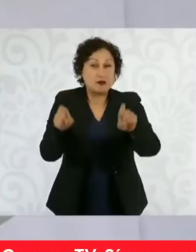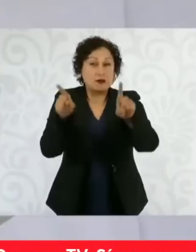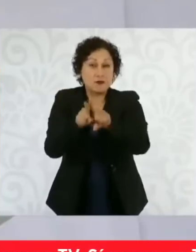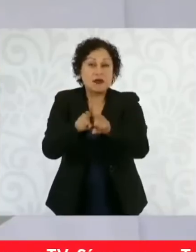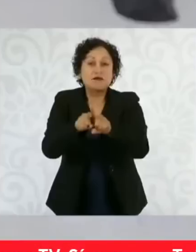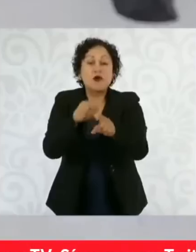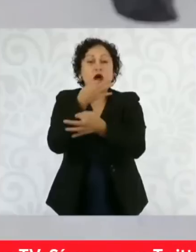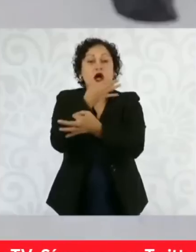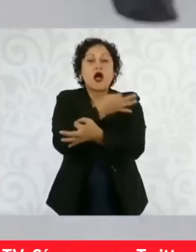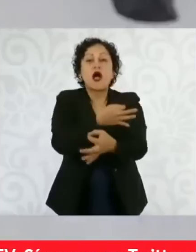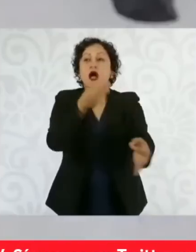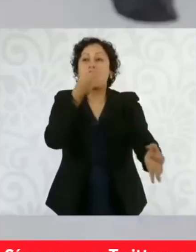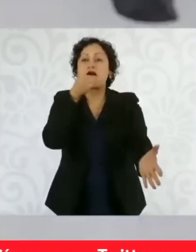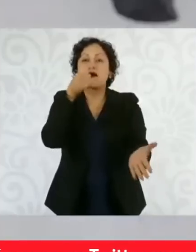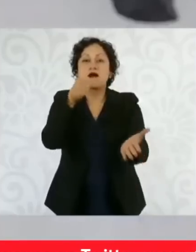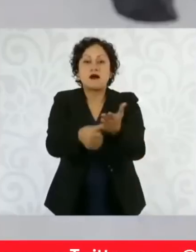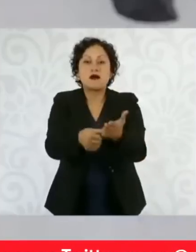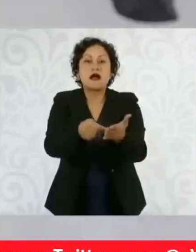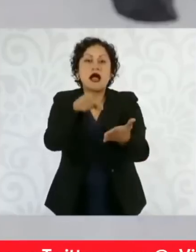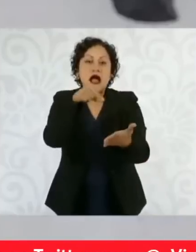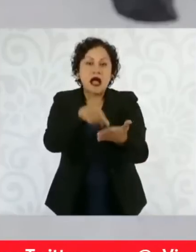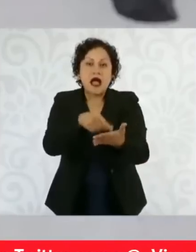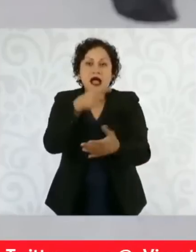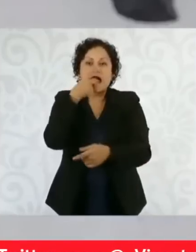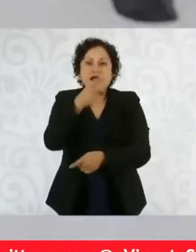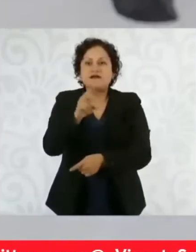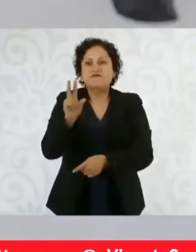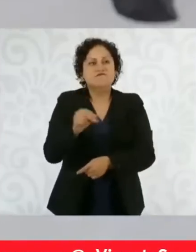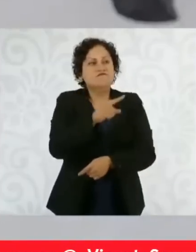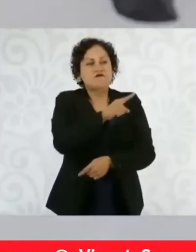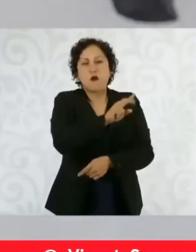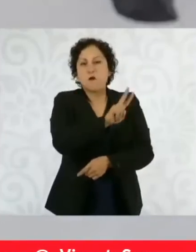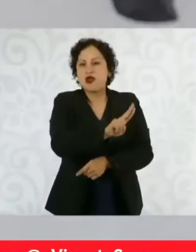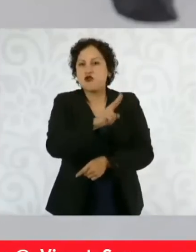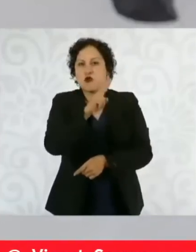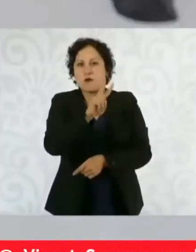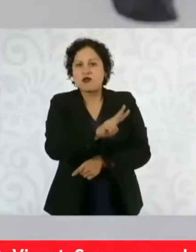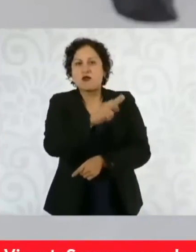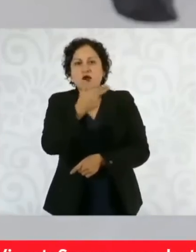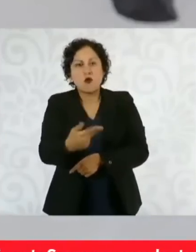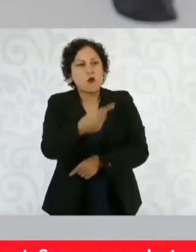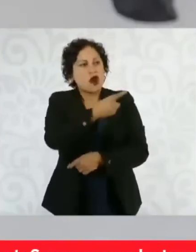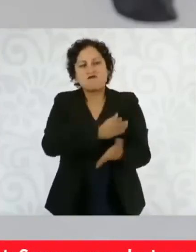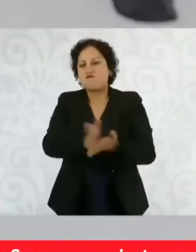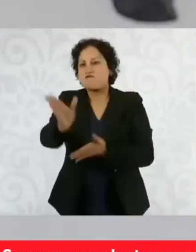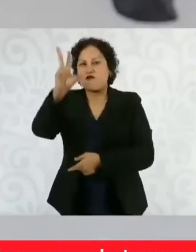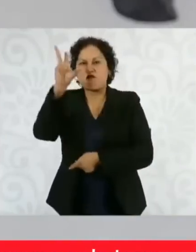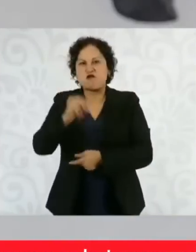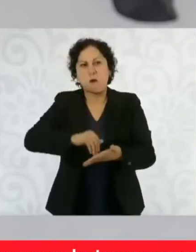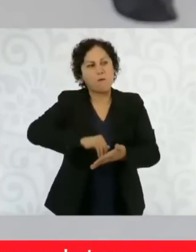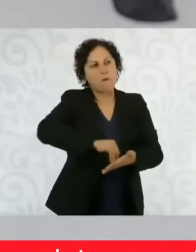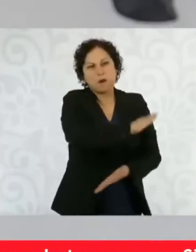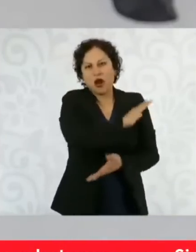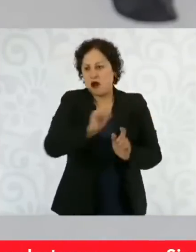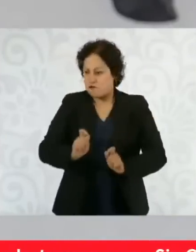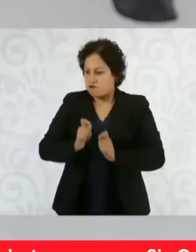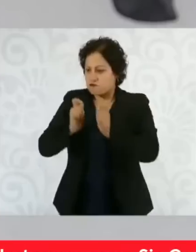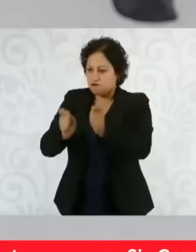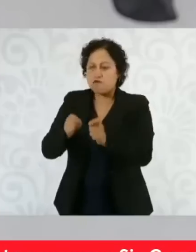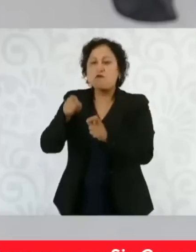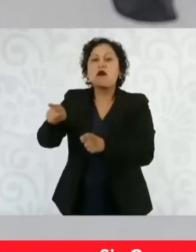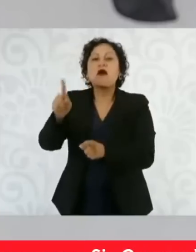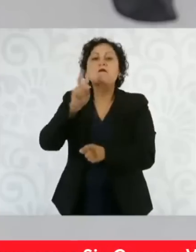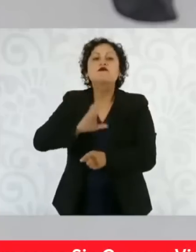célebre decreto en el que desconocía al usurpador Victoriano Huerta y facultaba a Venustiano Carranza para crear